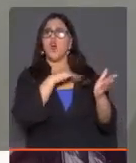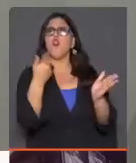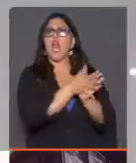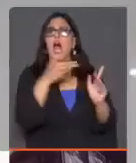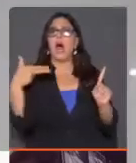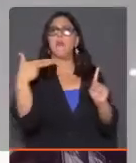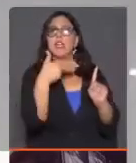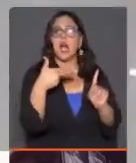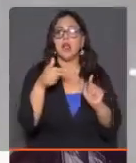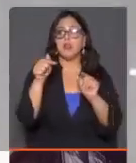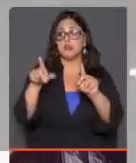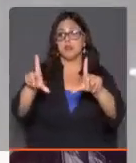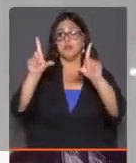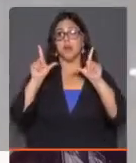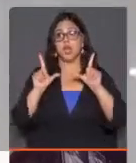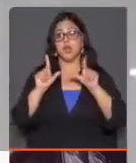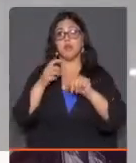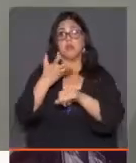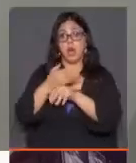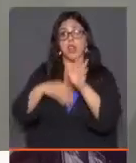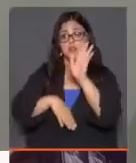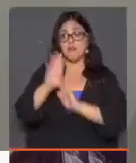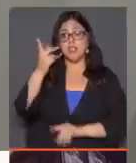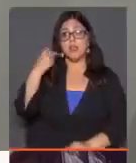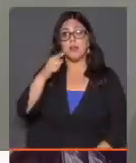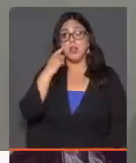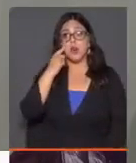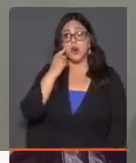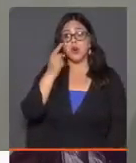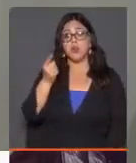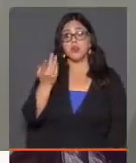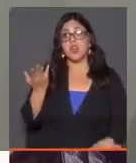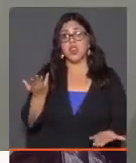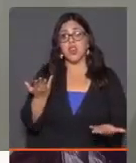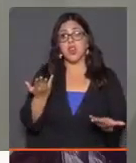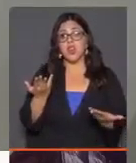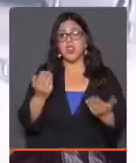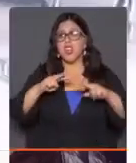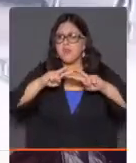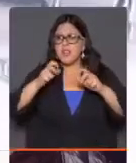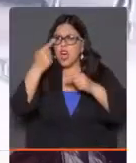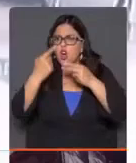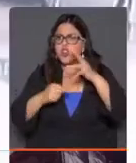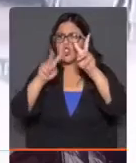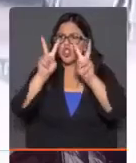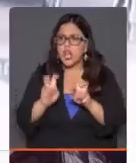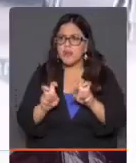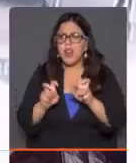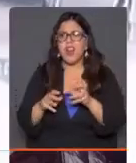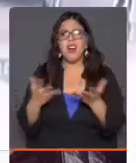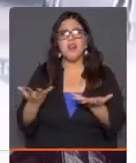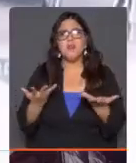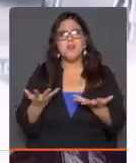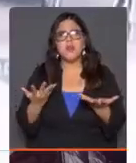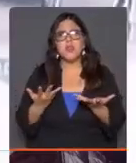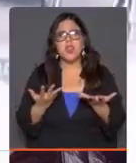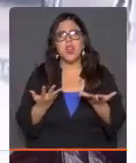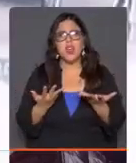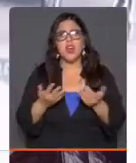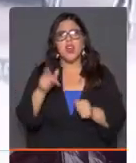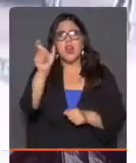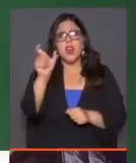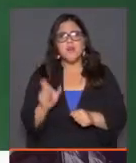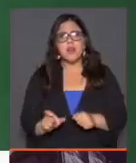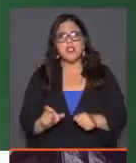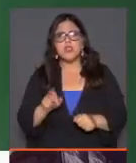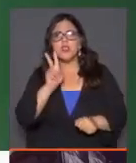check. Tenemos más, pero antes hay que analizar otros puntos de interés. ¿Por qué un sujeto sin detenciones ni condenas